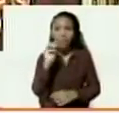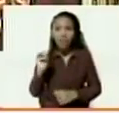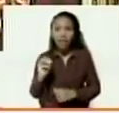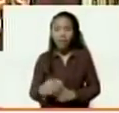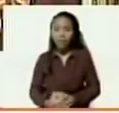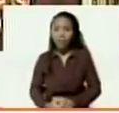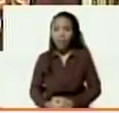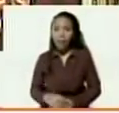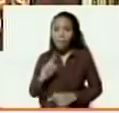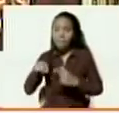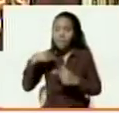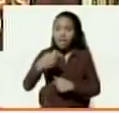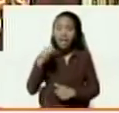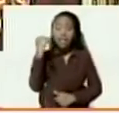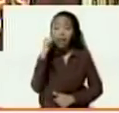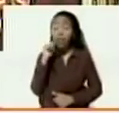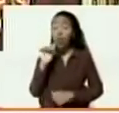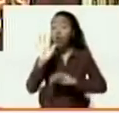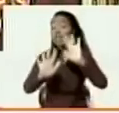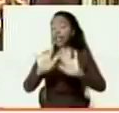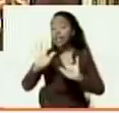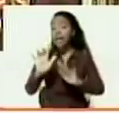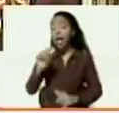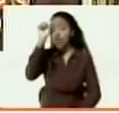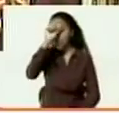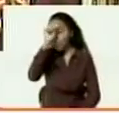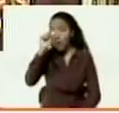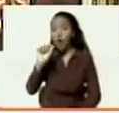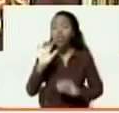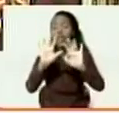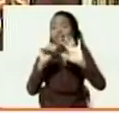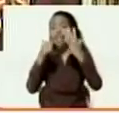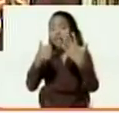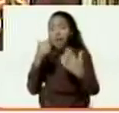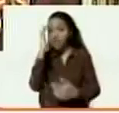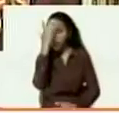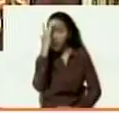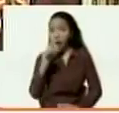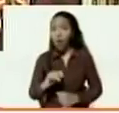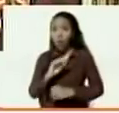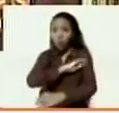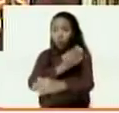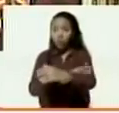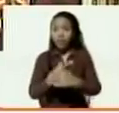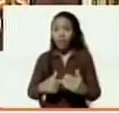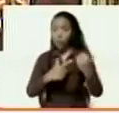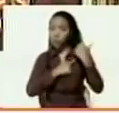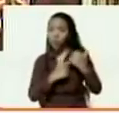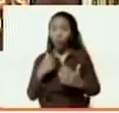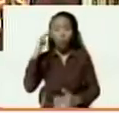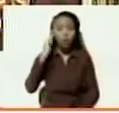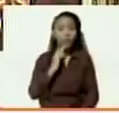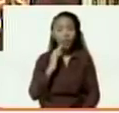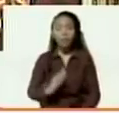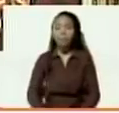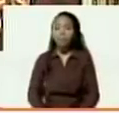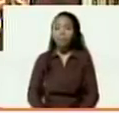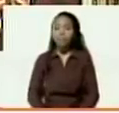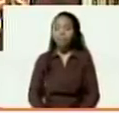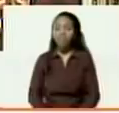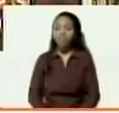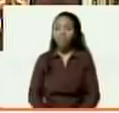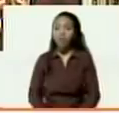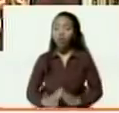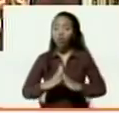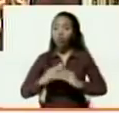Mañana sábado 15 y el domingo 16 de febrero, la Fuerza Armada Nacional Bolivariana, todo